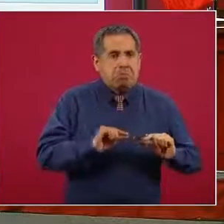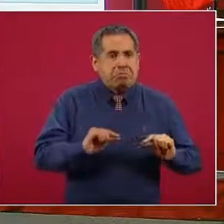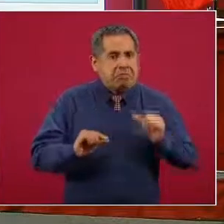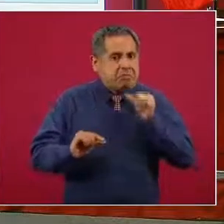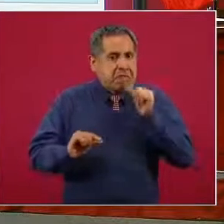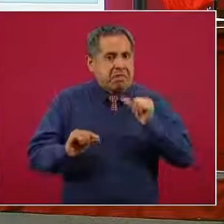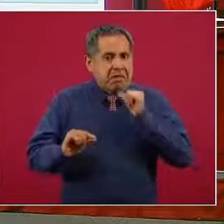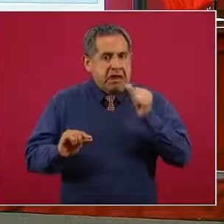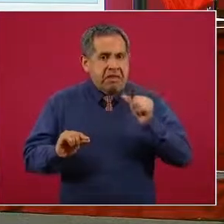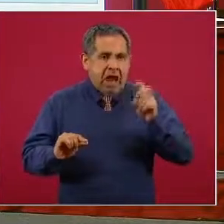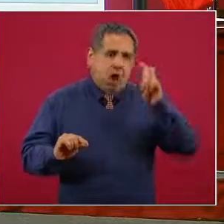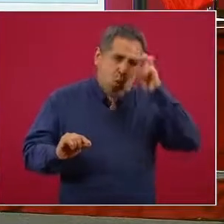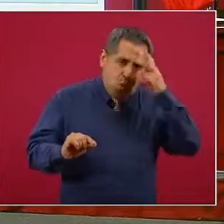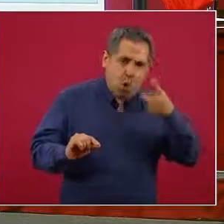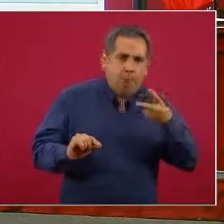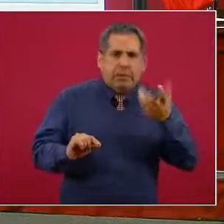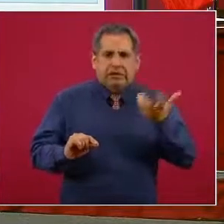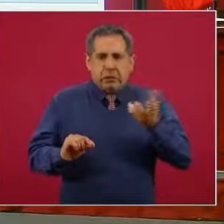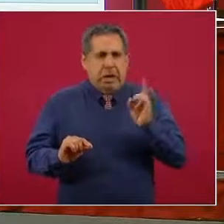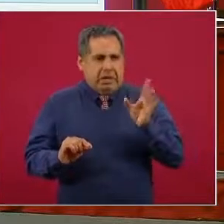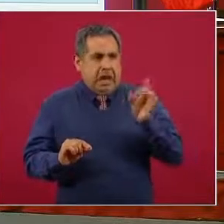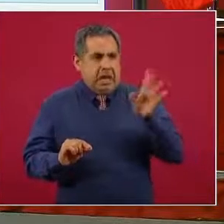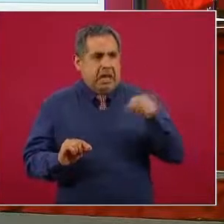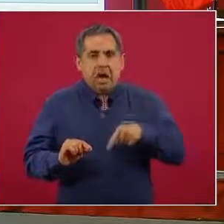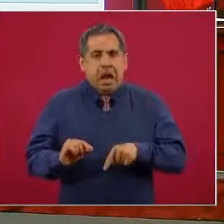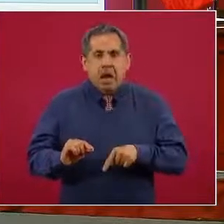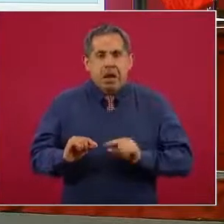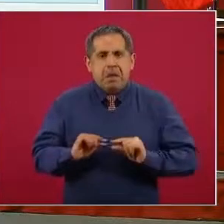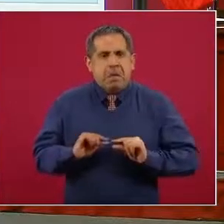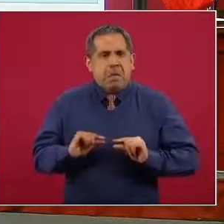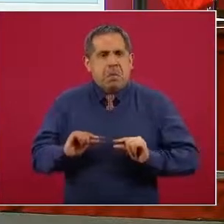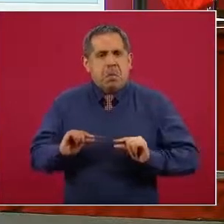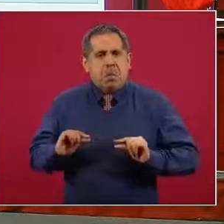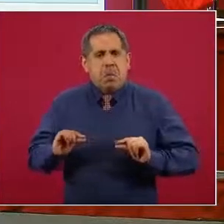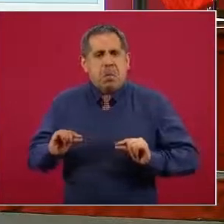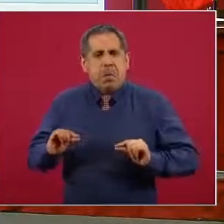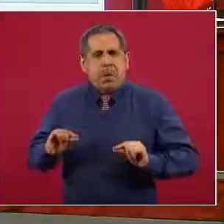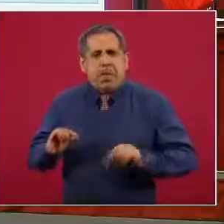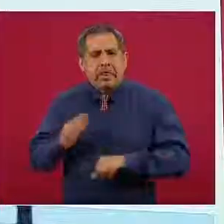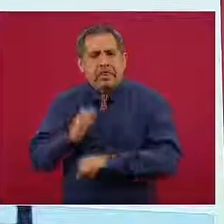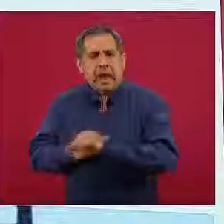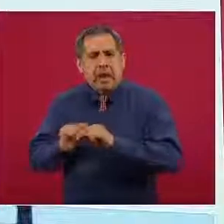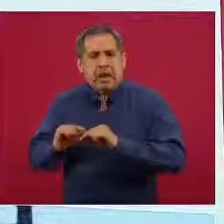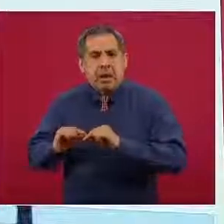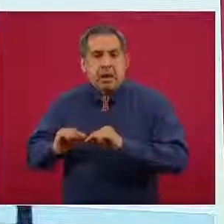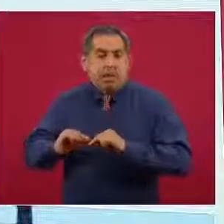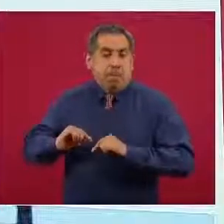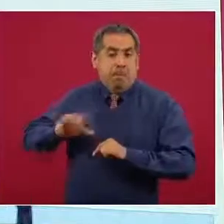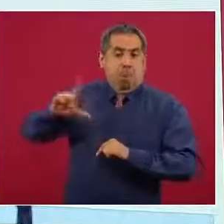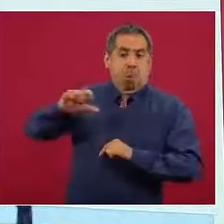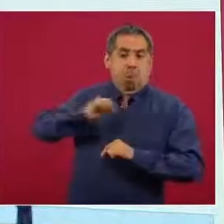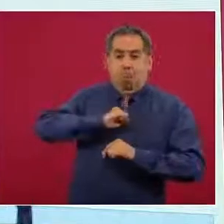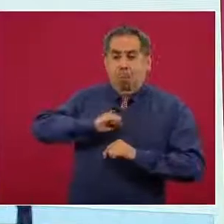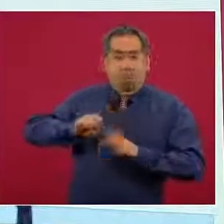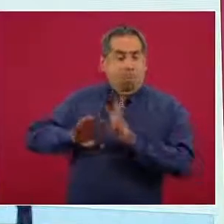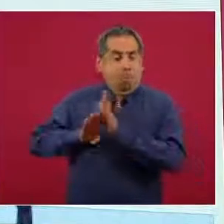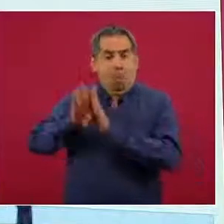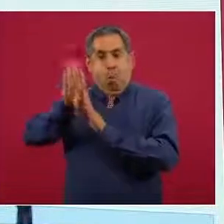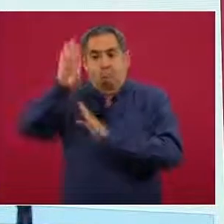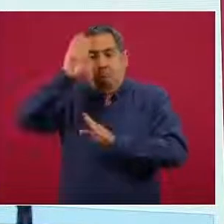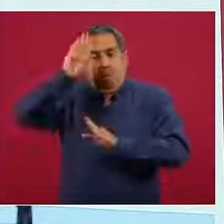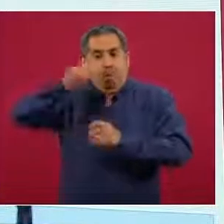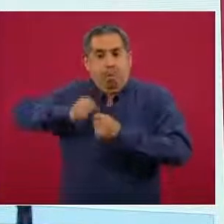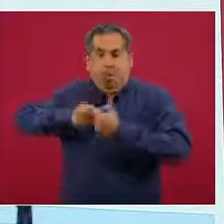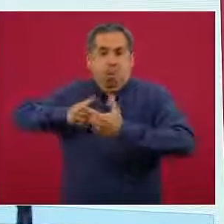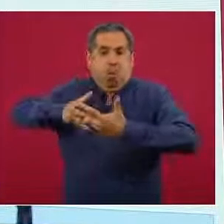en Europa y en Estados Unidos, y después una entrada tardía, una curva ascendente, ascendente, ascendente, que